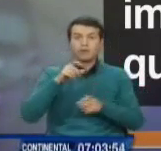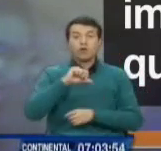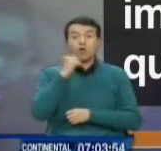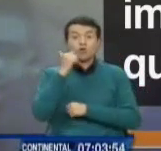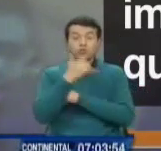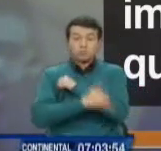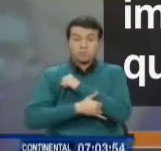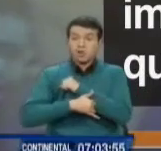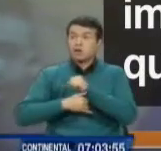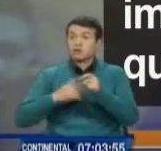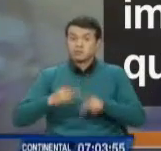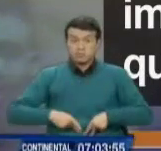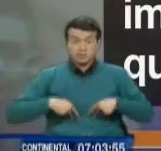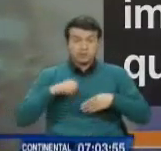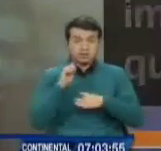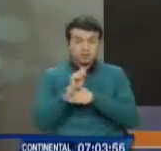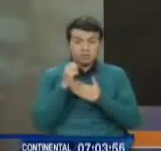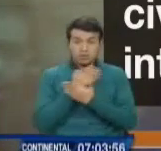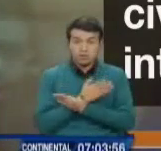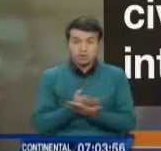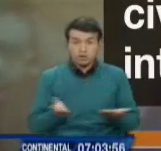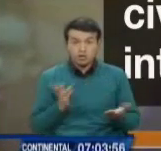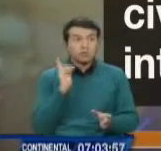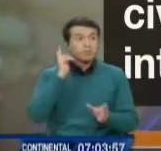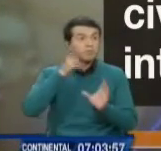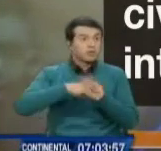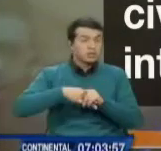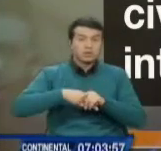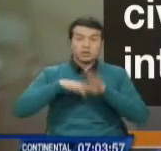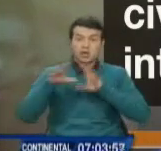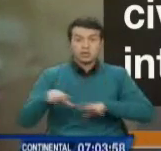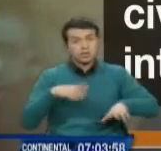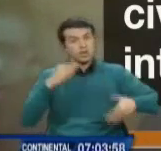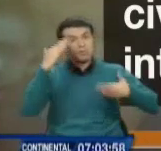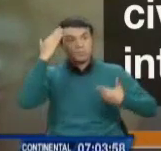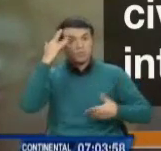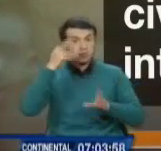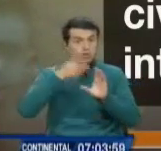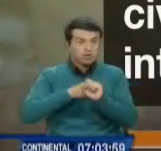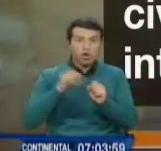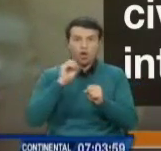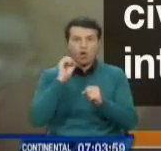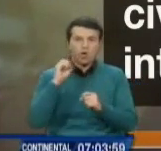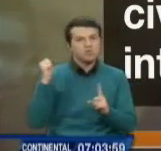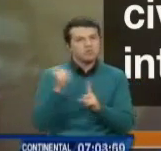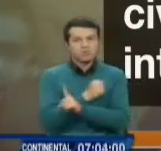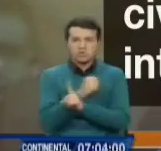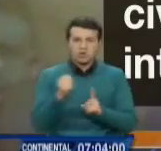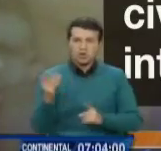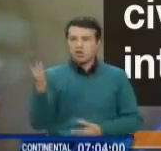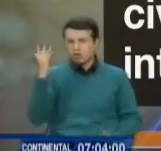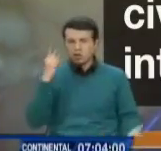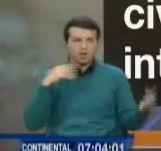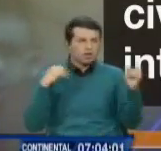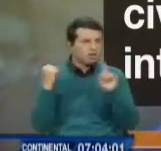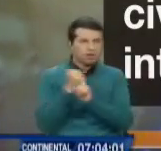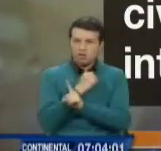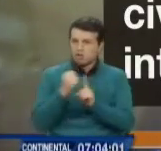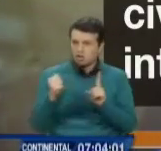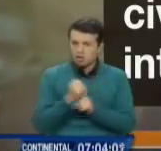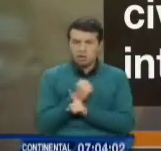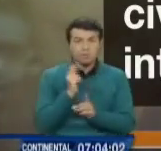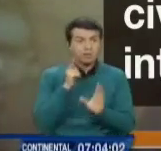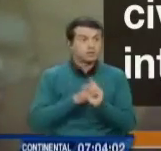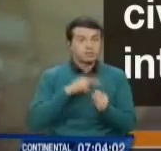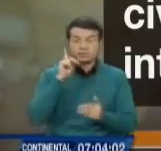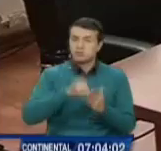los extranjeros que residan en el país participen en actividades políticas o bélicas que inciten o fomenten guerras civiles o